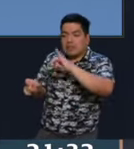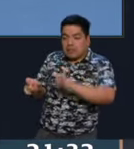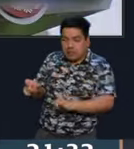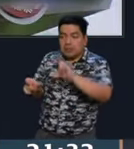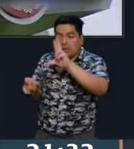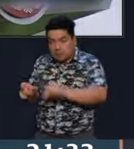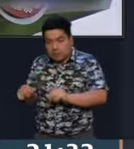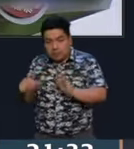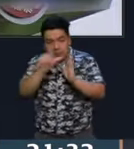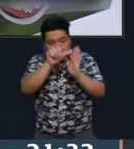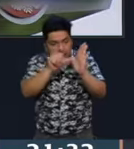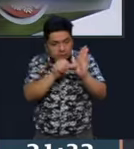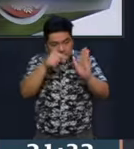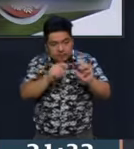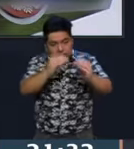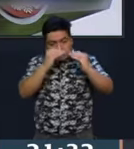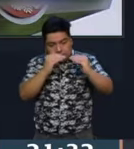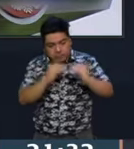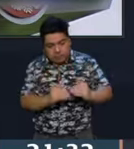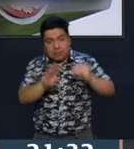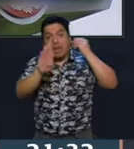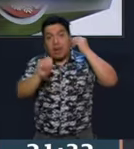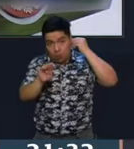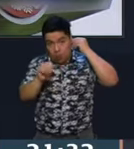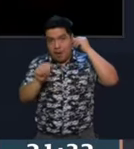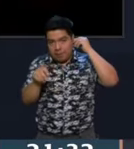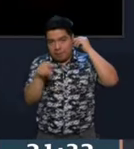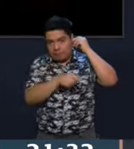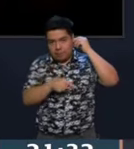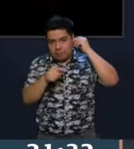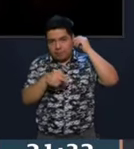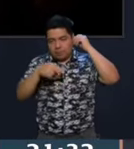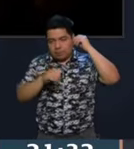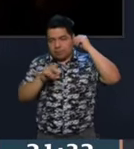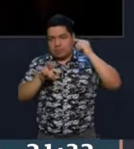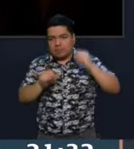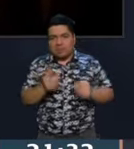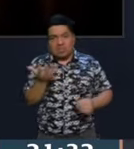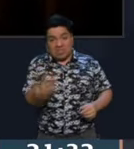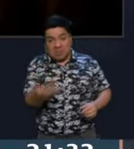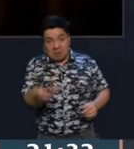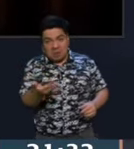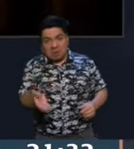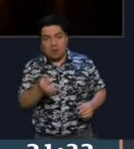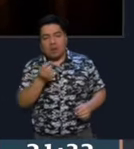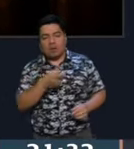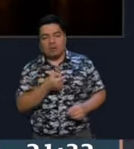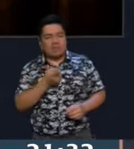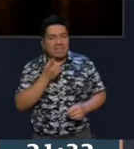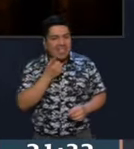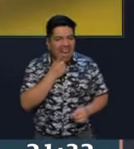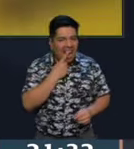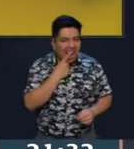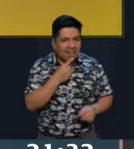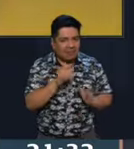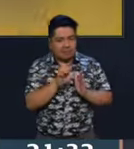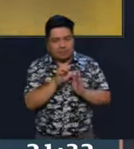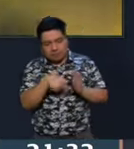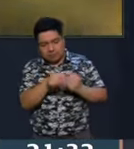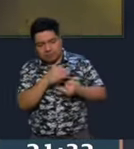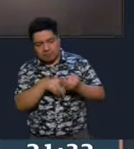el gobierno asilante, al que le corresponde determinar la figura. Está en todo su derecho. Y en el artículo 9 de esa misma